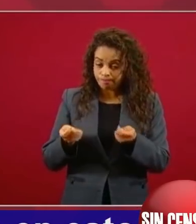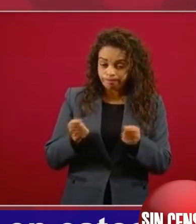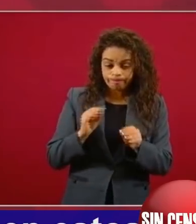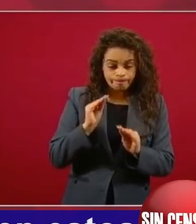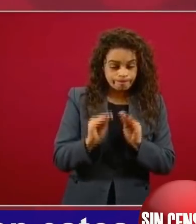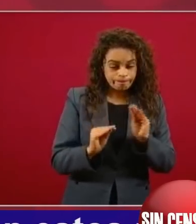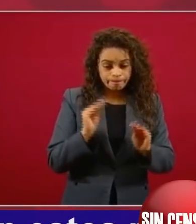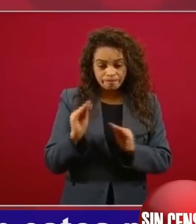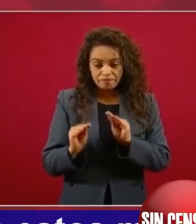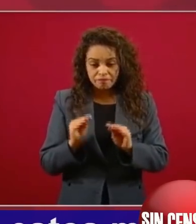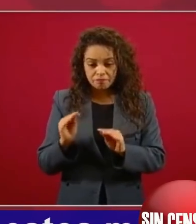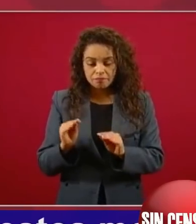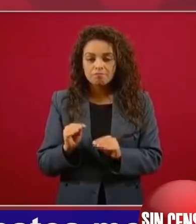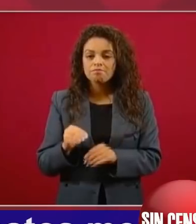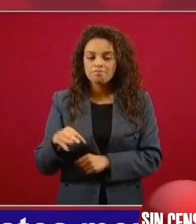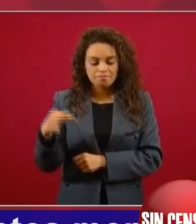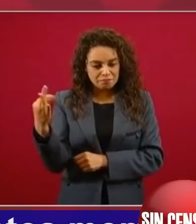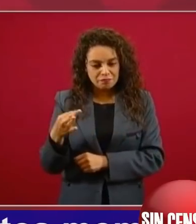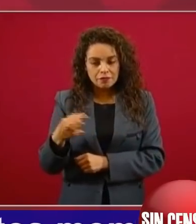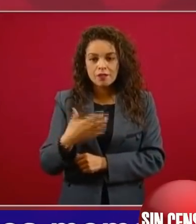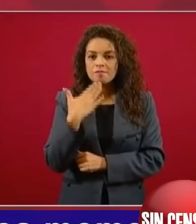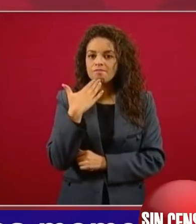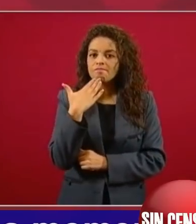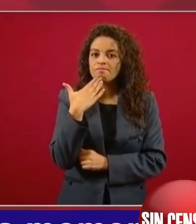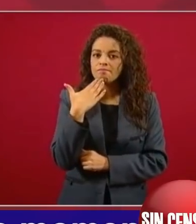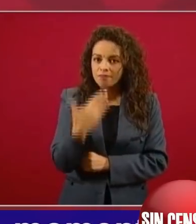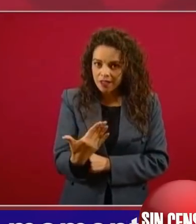fue la correcta,